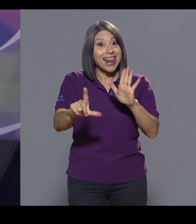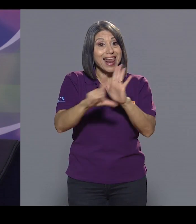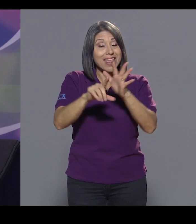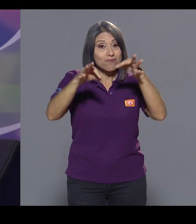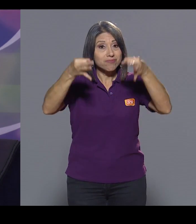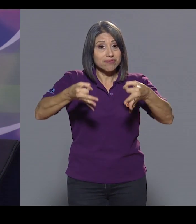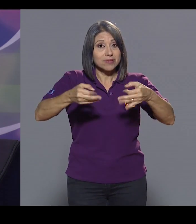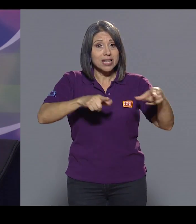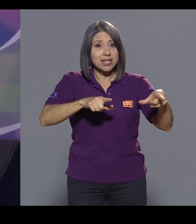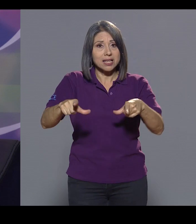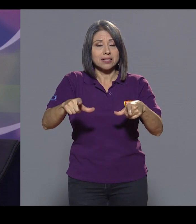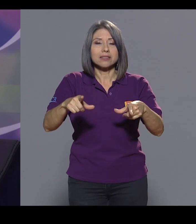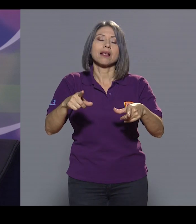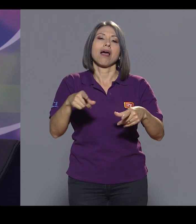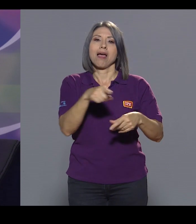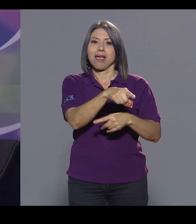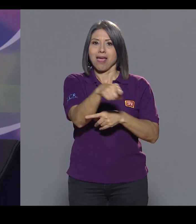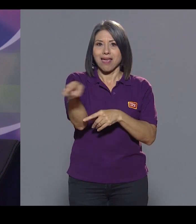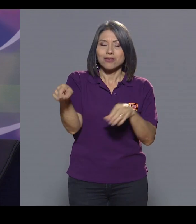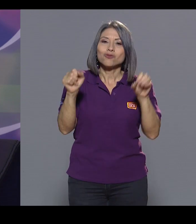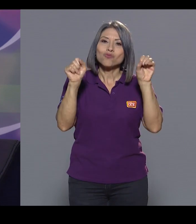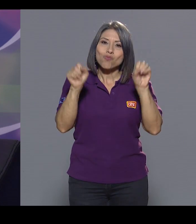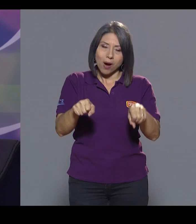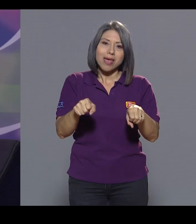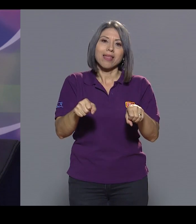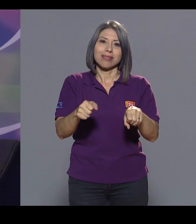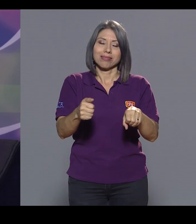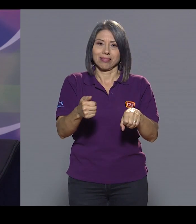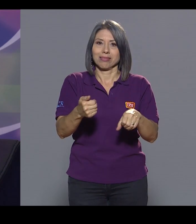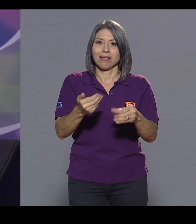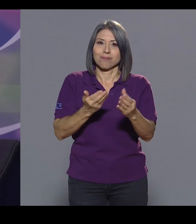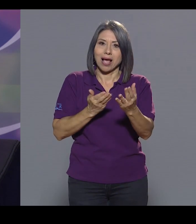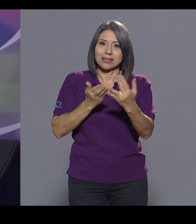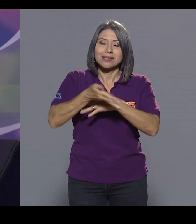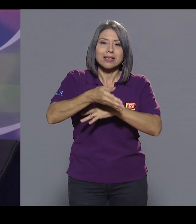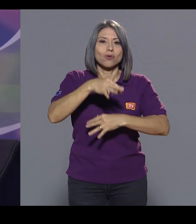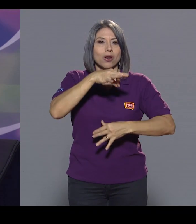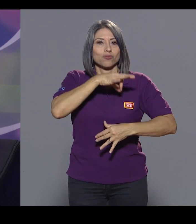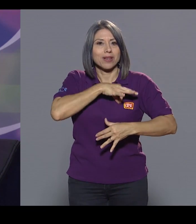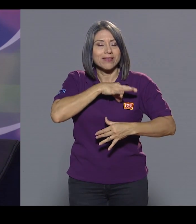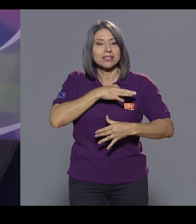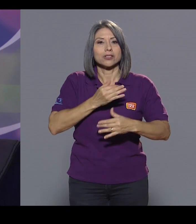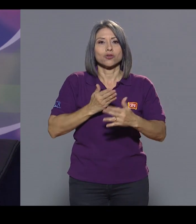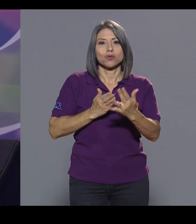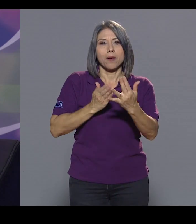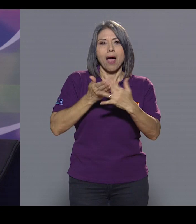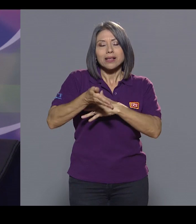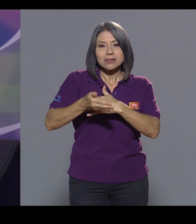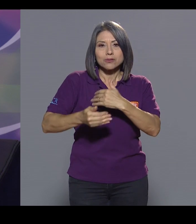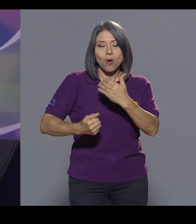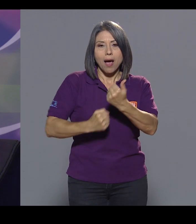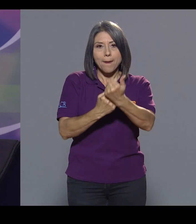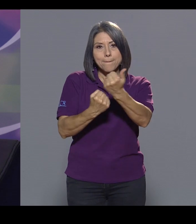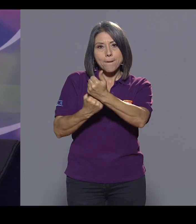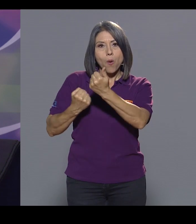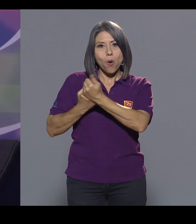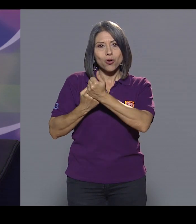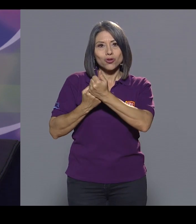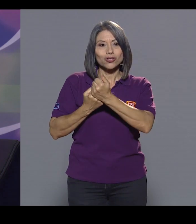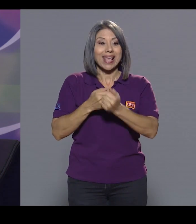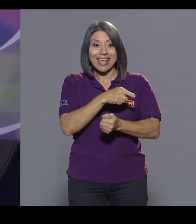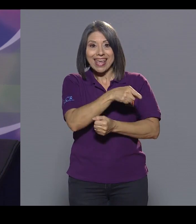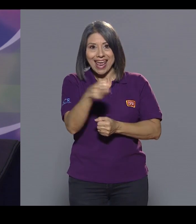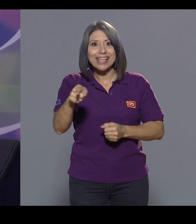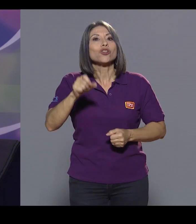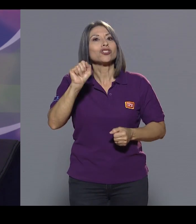ley puedan tener el acceso a estos beneficios, a estos apoyos que sí